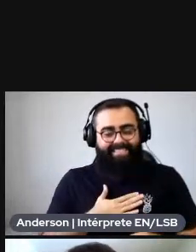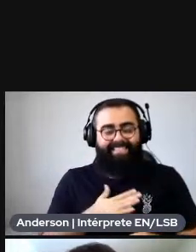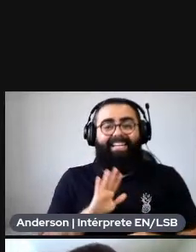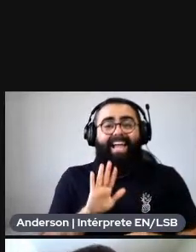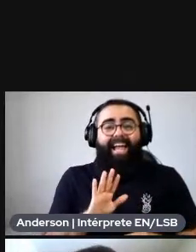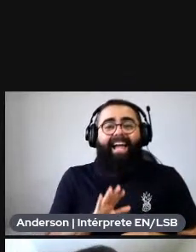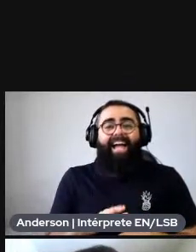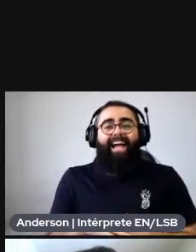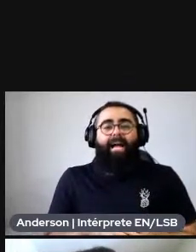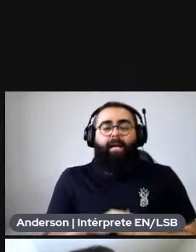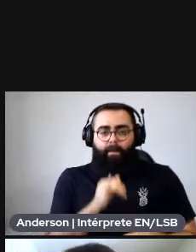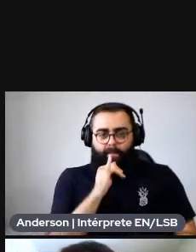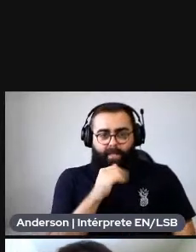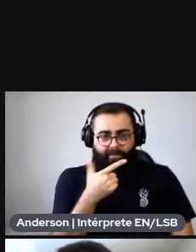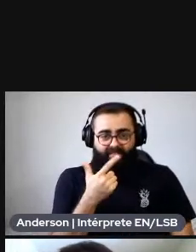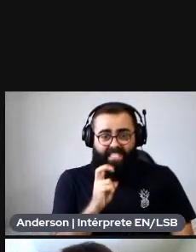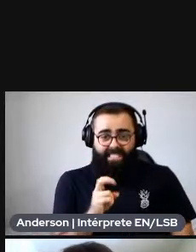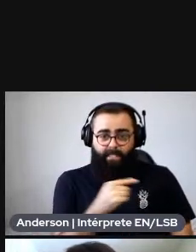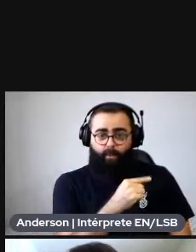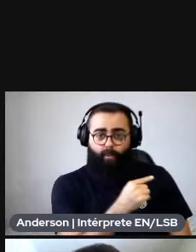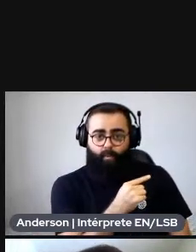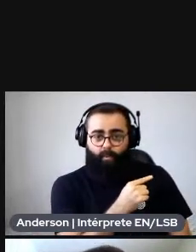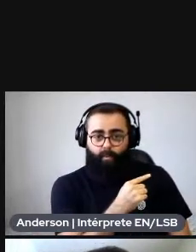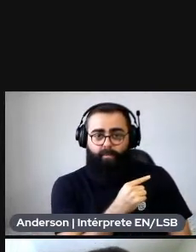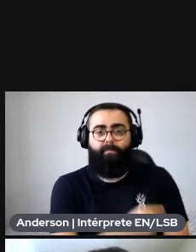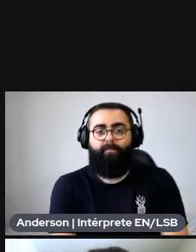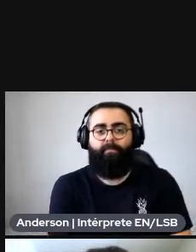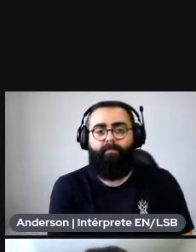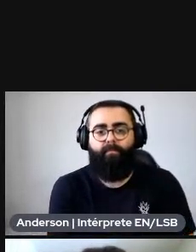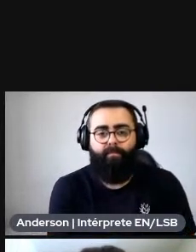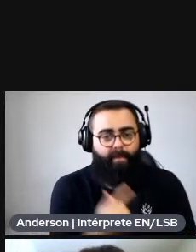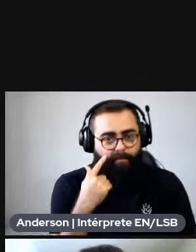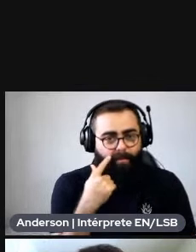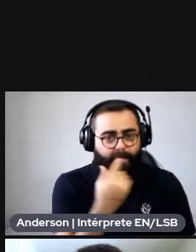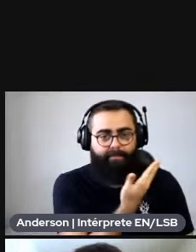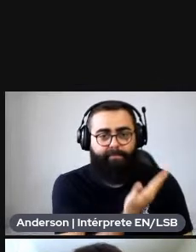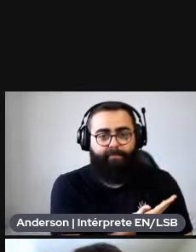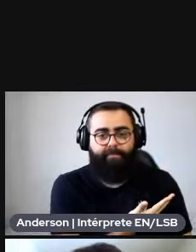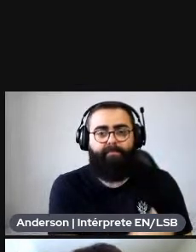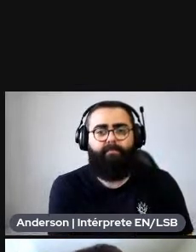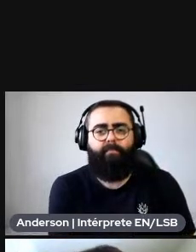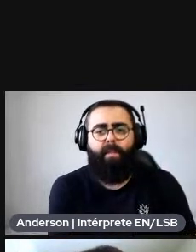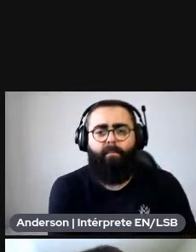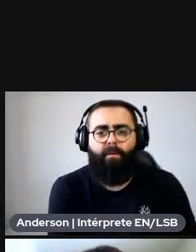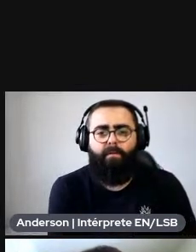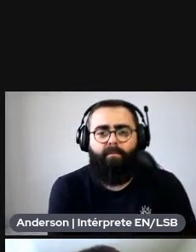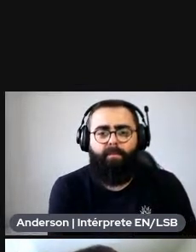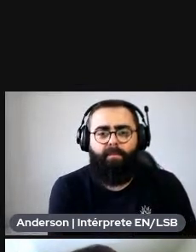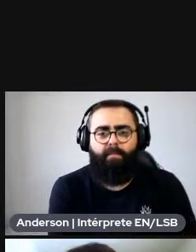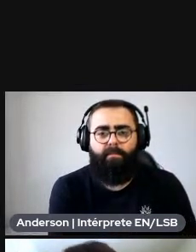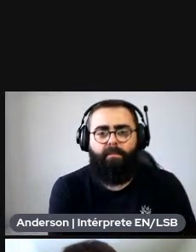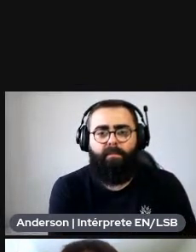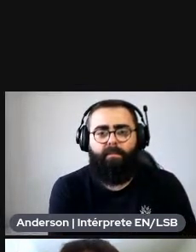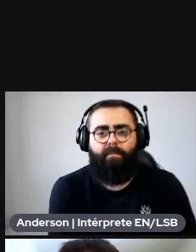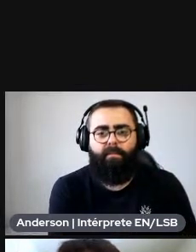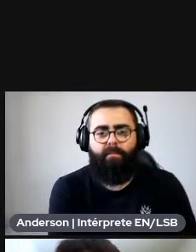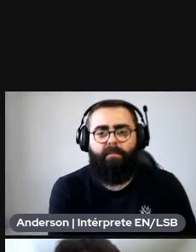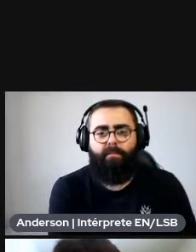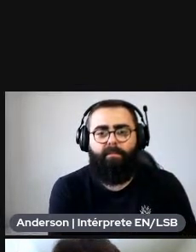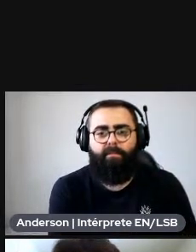no sabía porque no iban al médico. Cuando salía la primera hija,